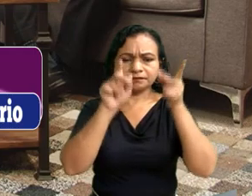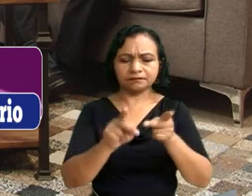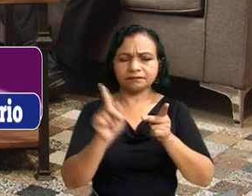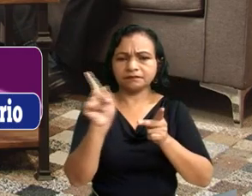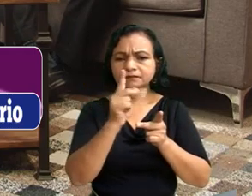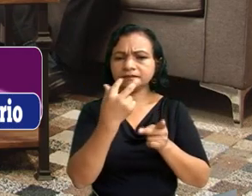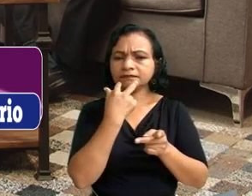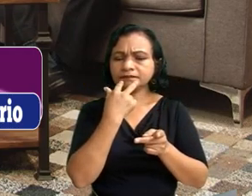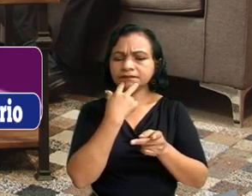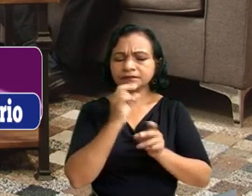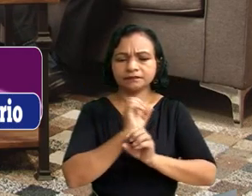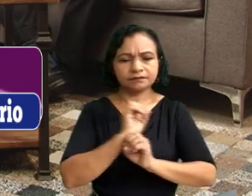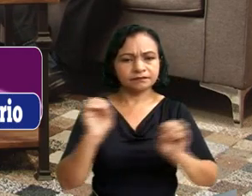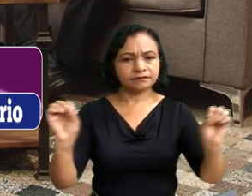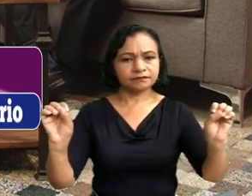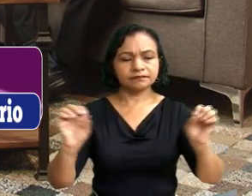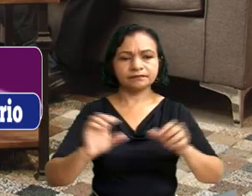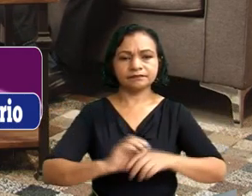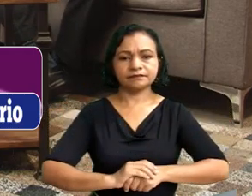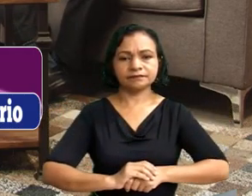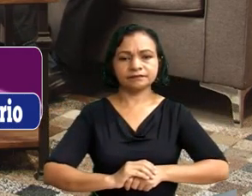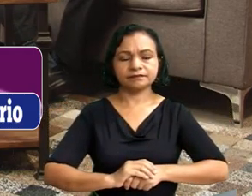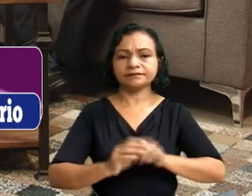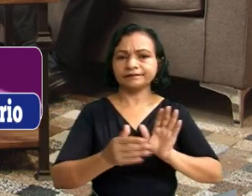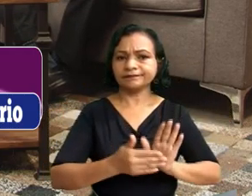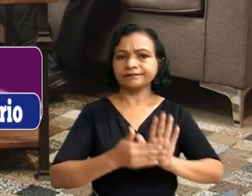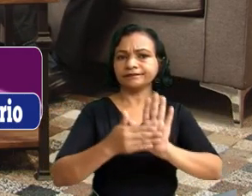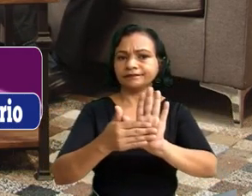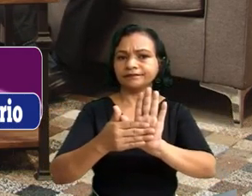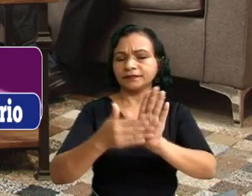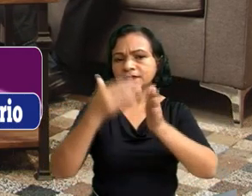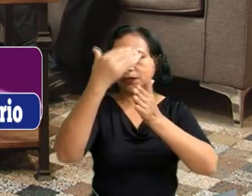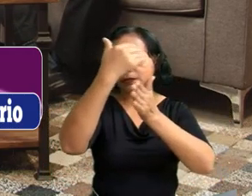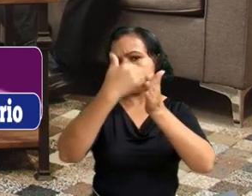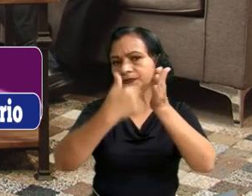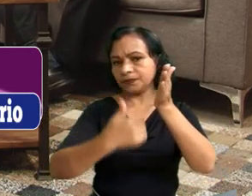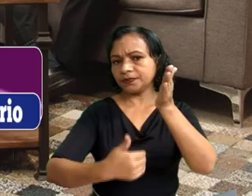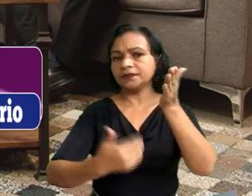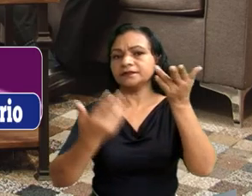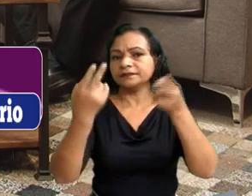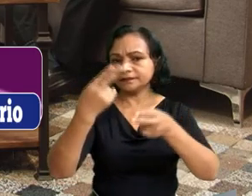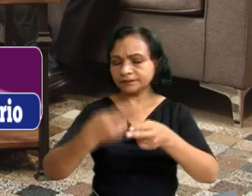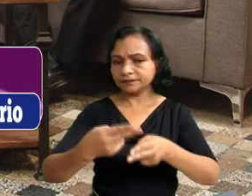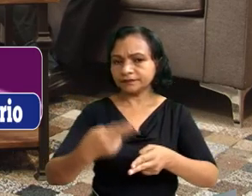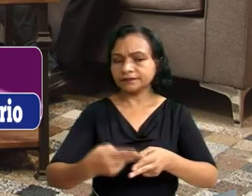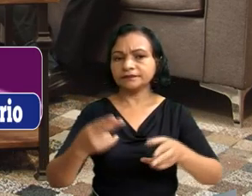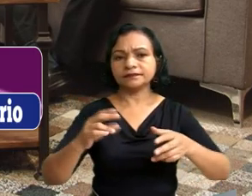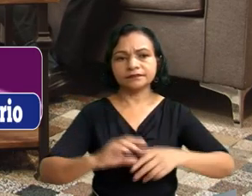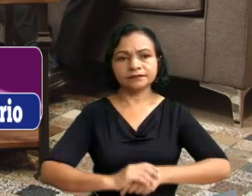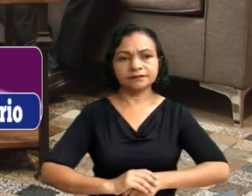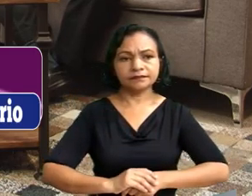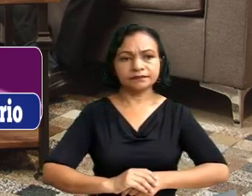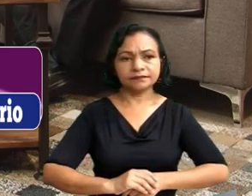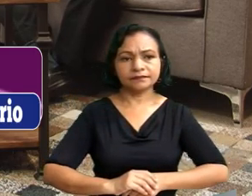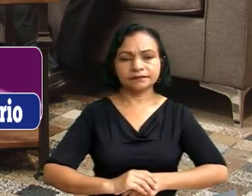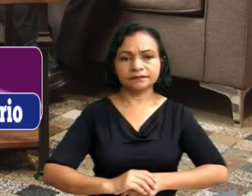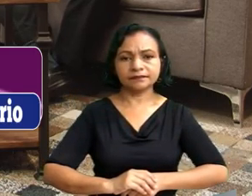por la ley de este ya te enseñe un ejemplo y ejemplo de hasta como decimos